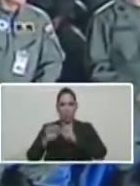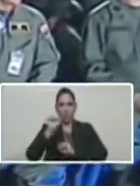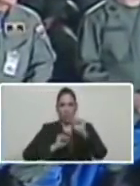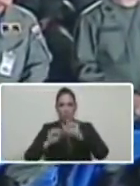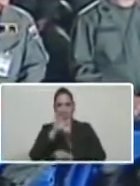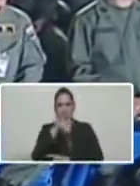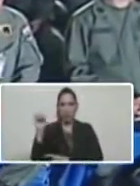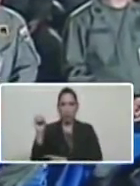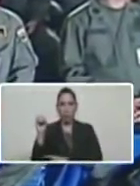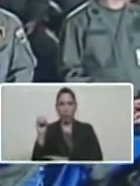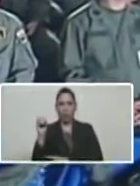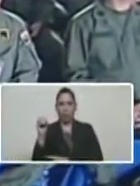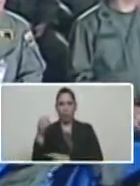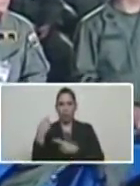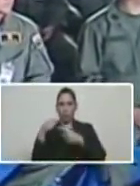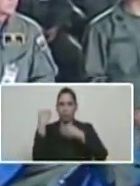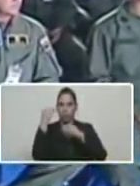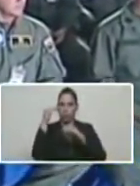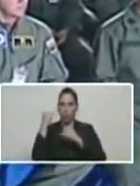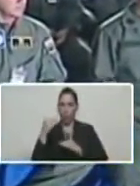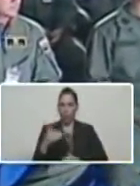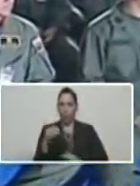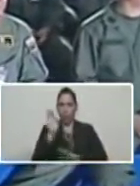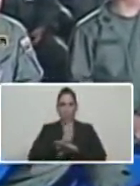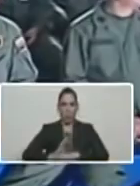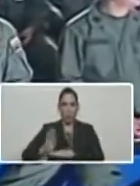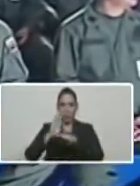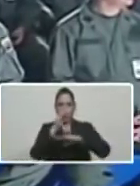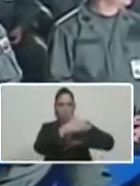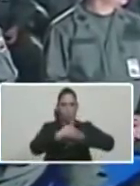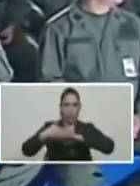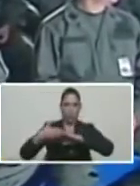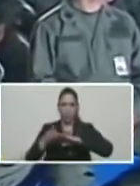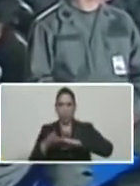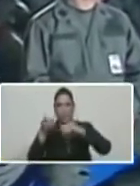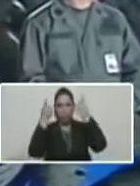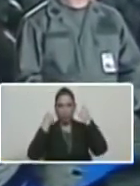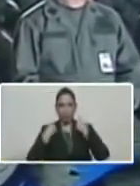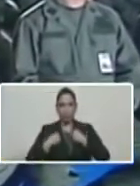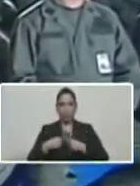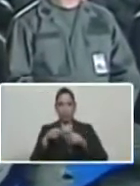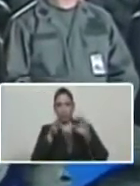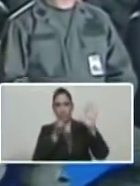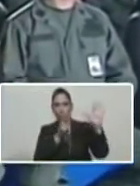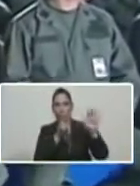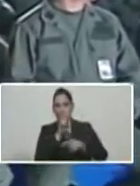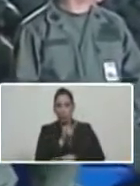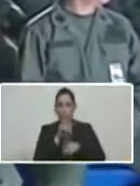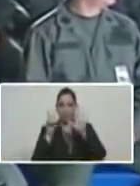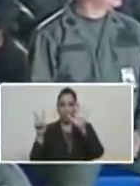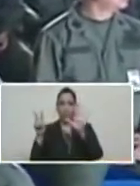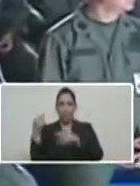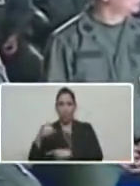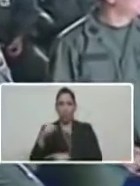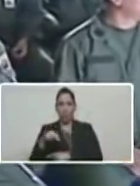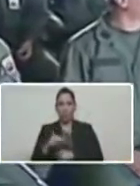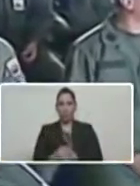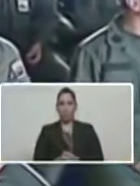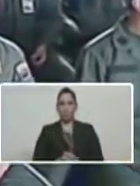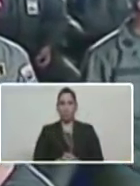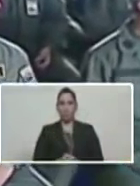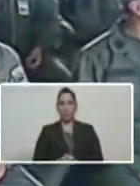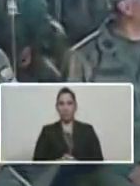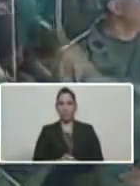de protección fronteriza. Reciben la medalla 27 de noviembre en su única clase.